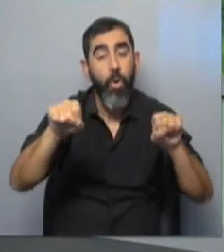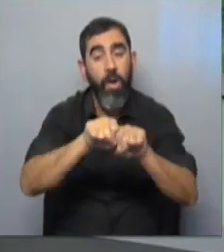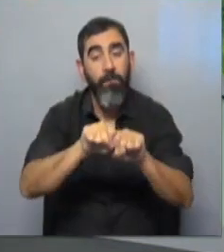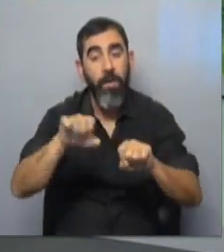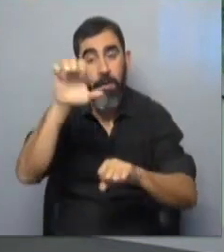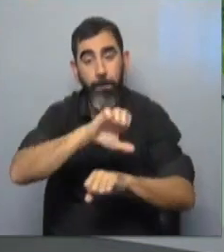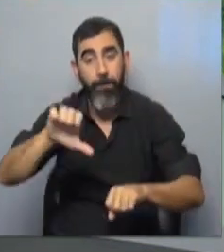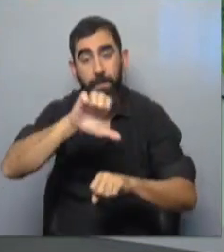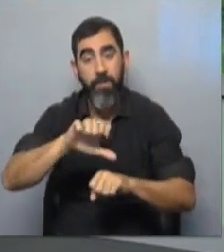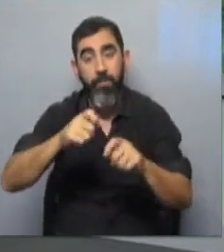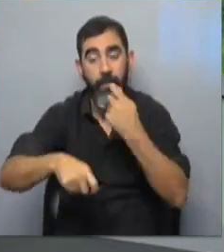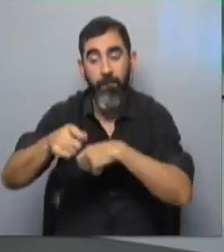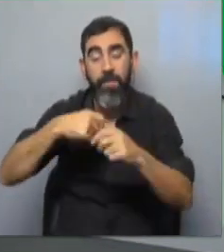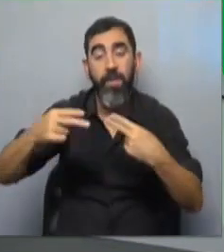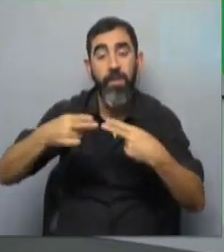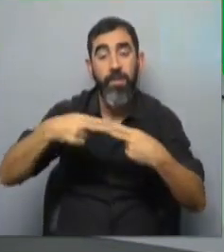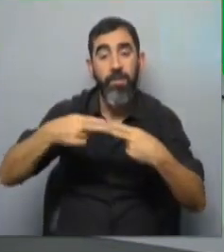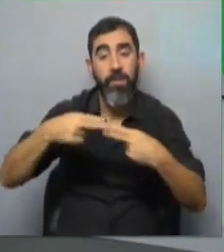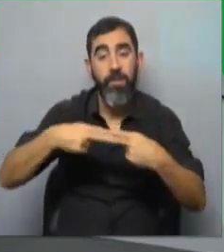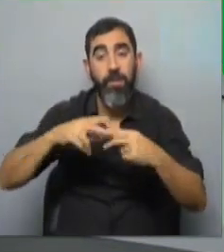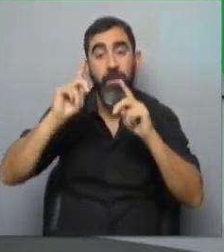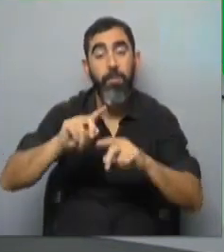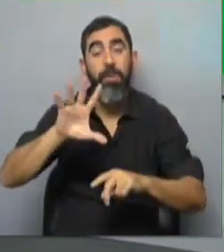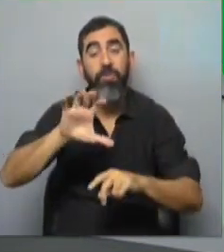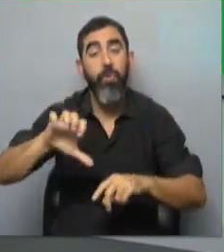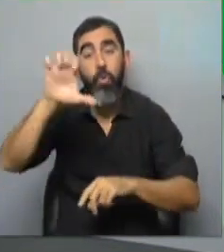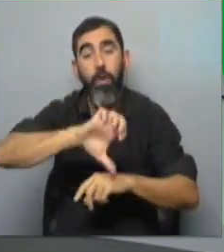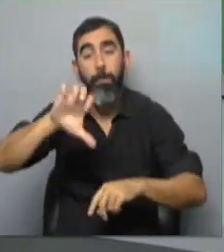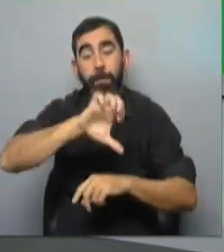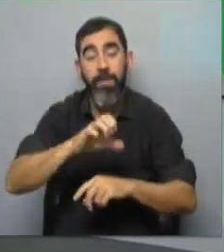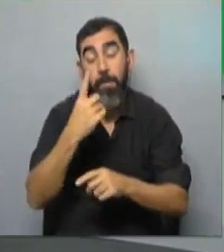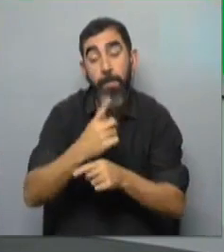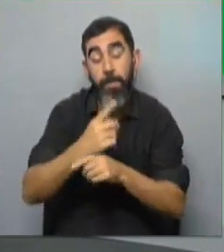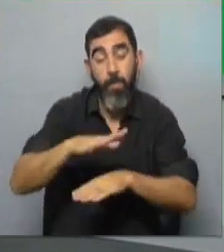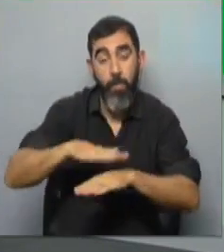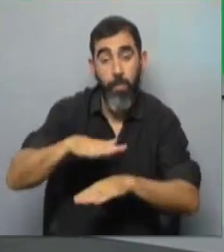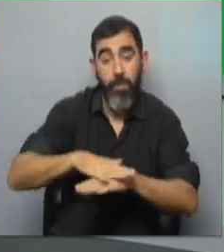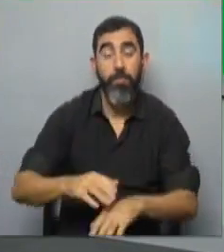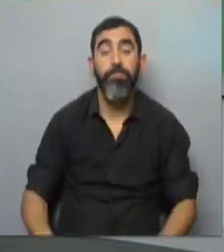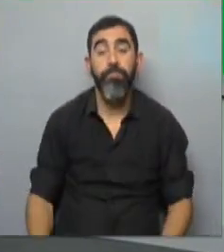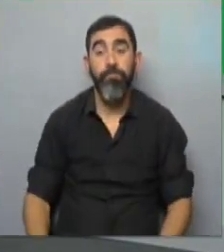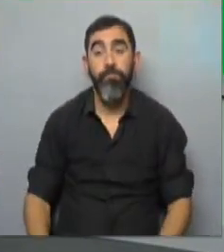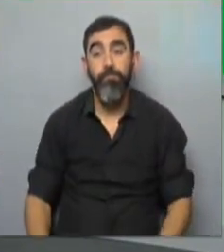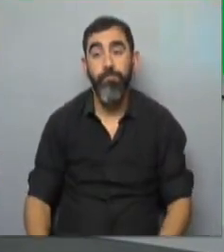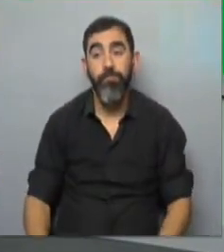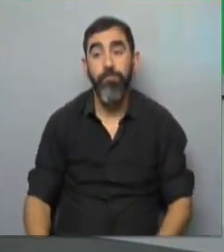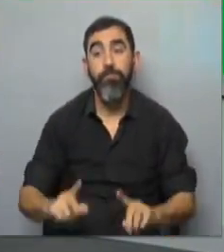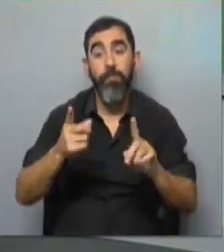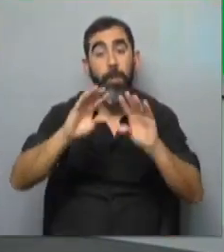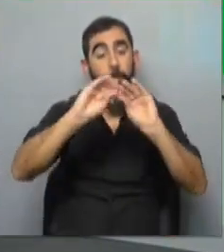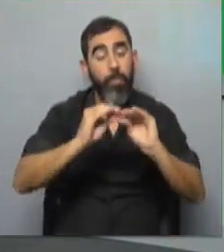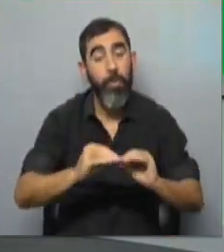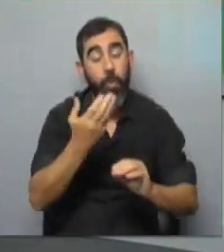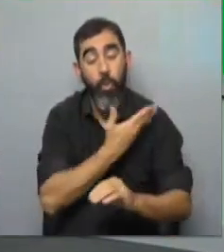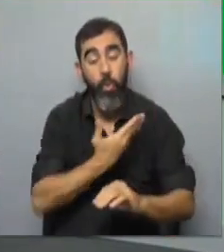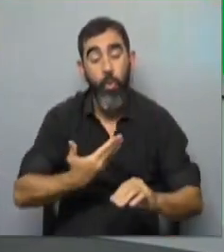operadores para que puedan vender internet, al igual que las 5 empresas beneficiadas en primera instancia. Dijo también que con la rendición de cuentas, el